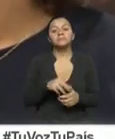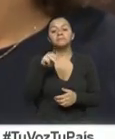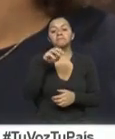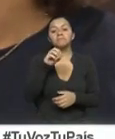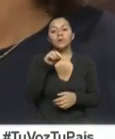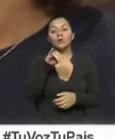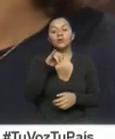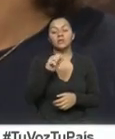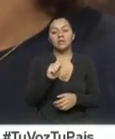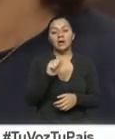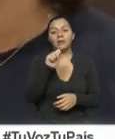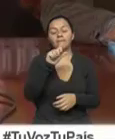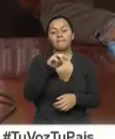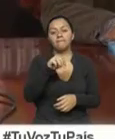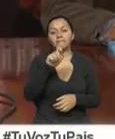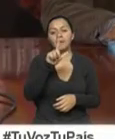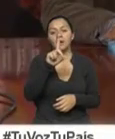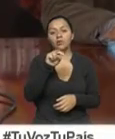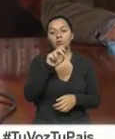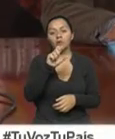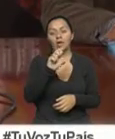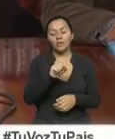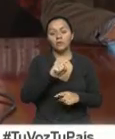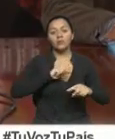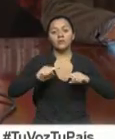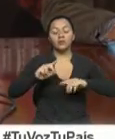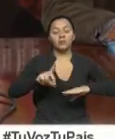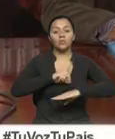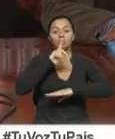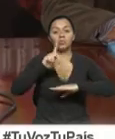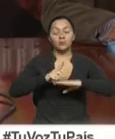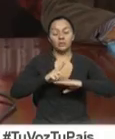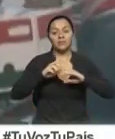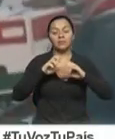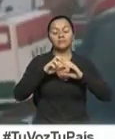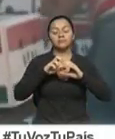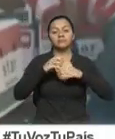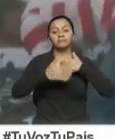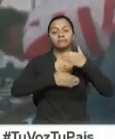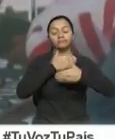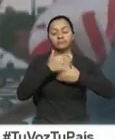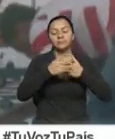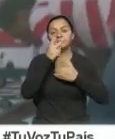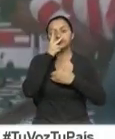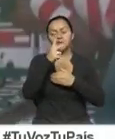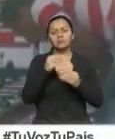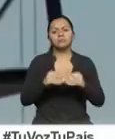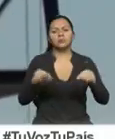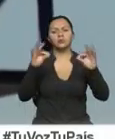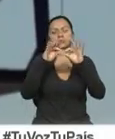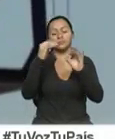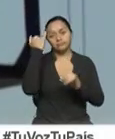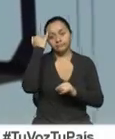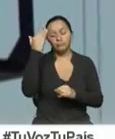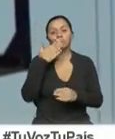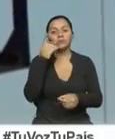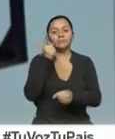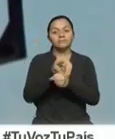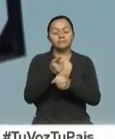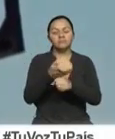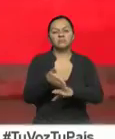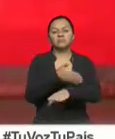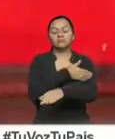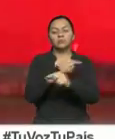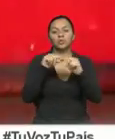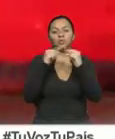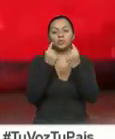Maldonado, directora ejecutiva de la Cámara de Industriales y Procesadores Atuneros, CEIPA, resaltó la iniciativa dispuesta por el régimen